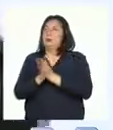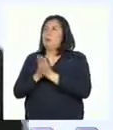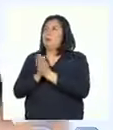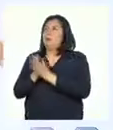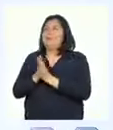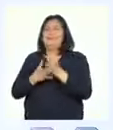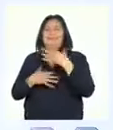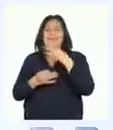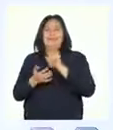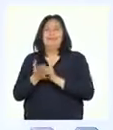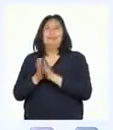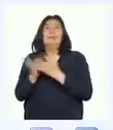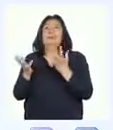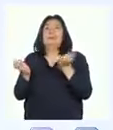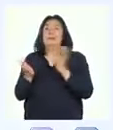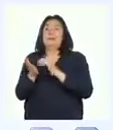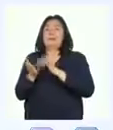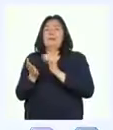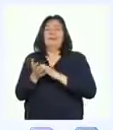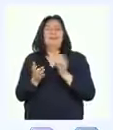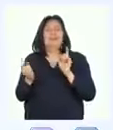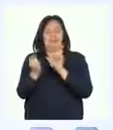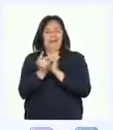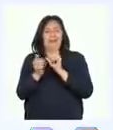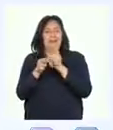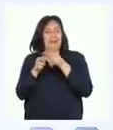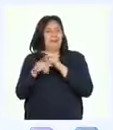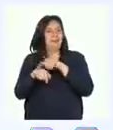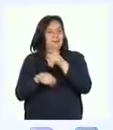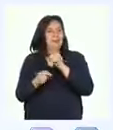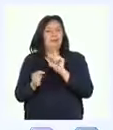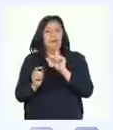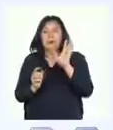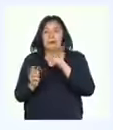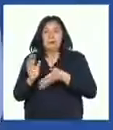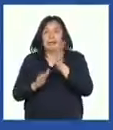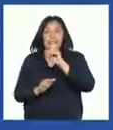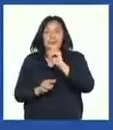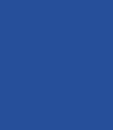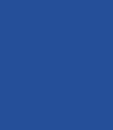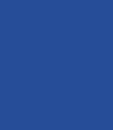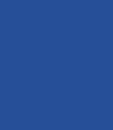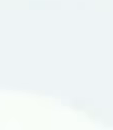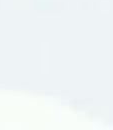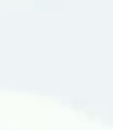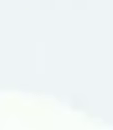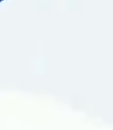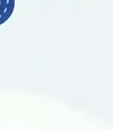qué interesante. Ya quiero saber más. Nos vemos en un minuto, chicos y chicas. No se vayan.